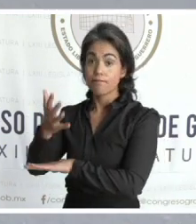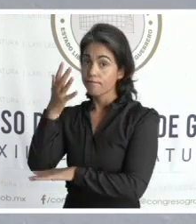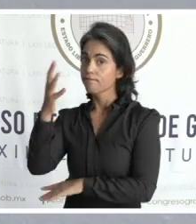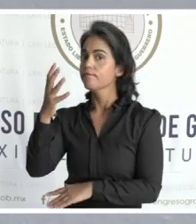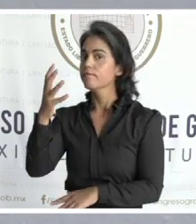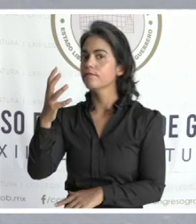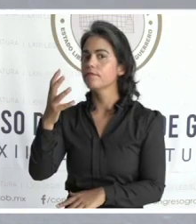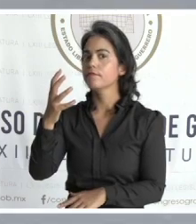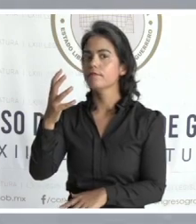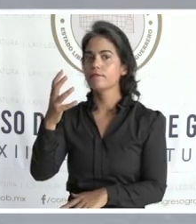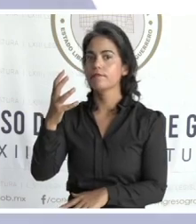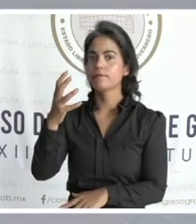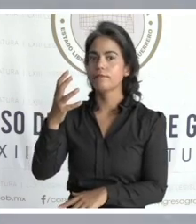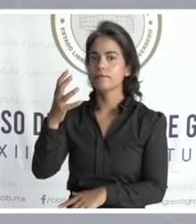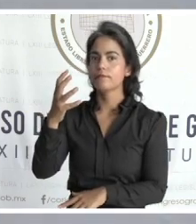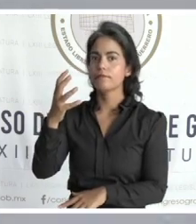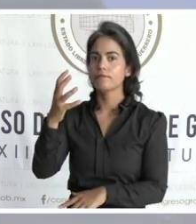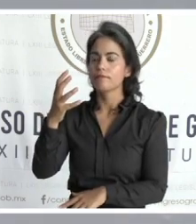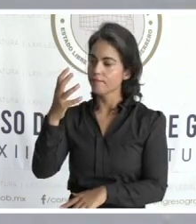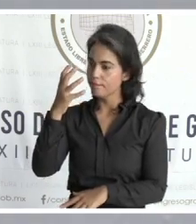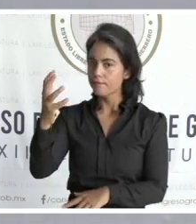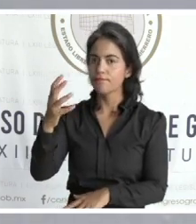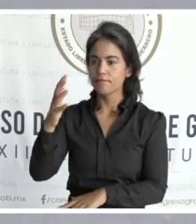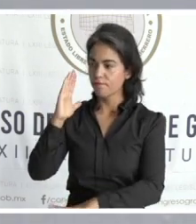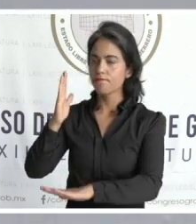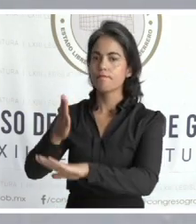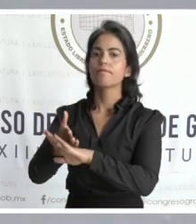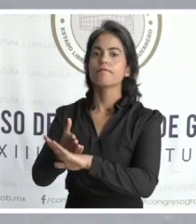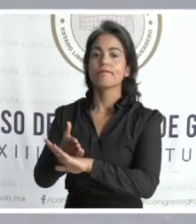y deben de ser severamente castigados.